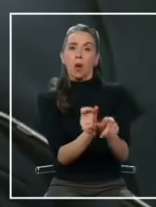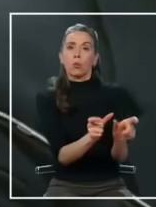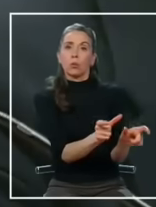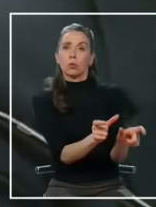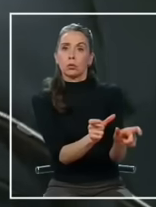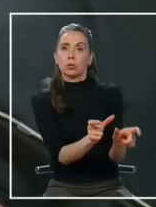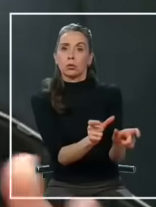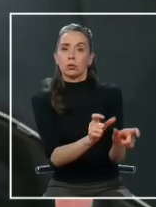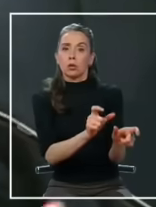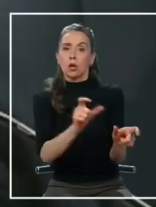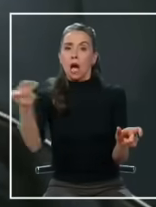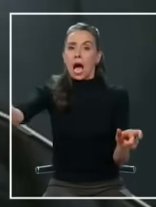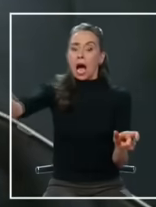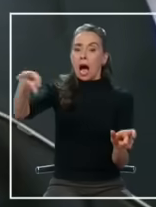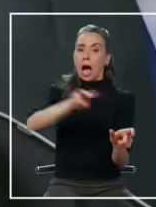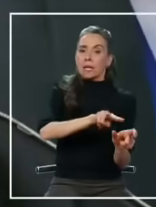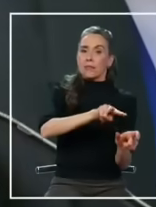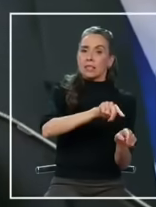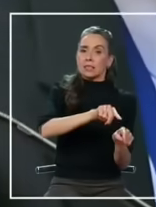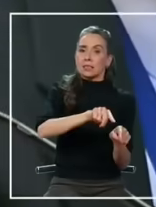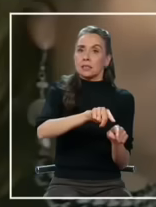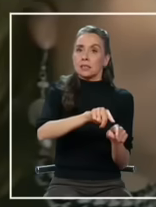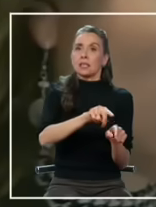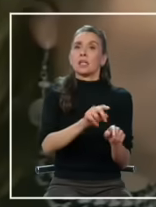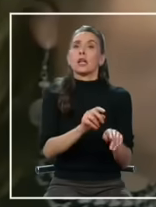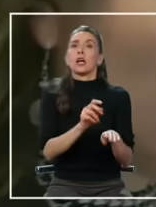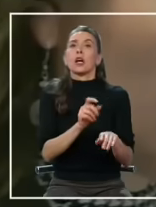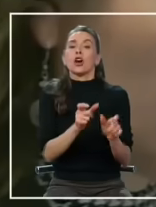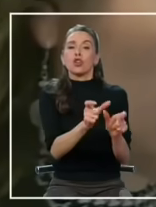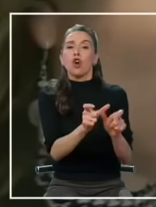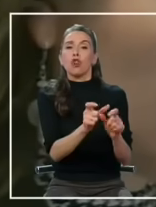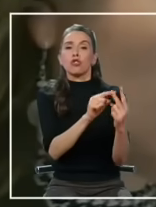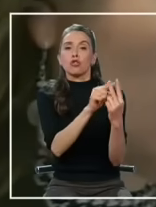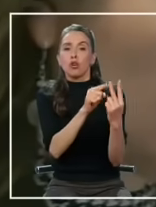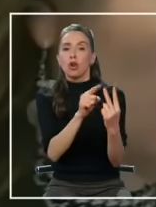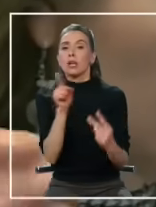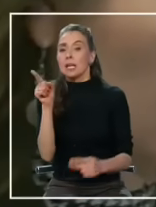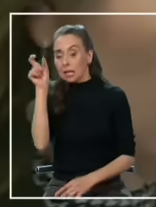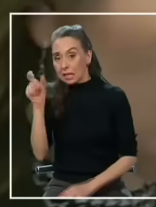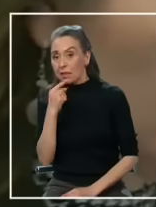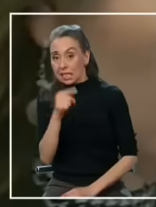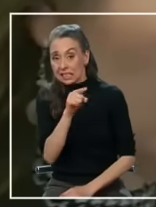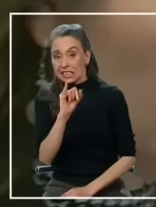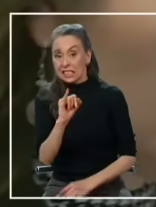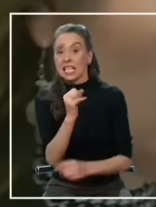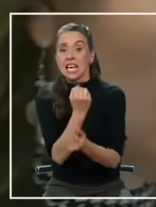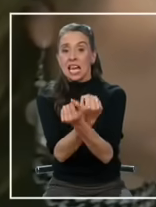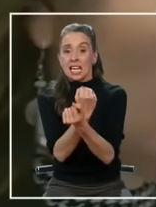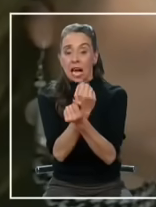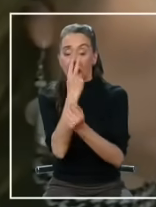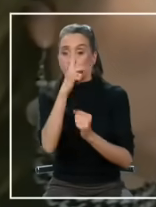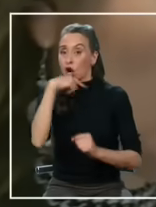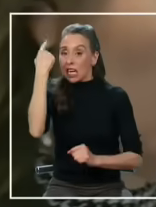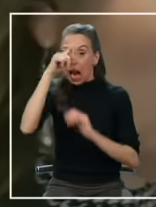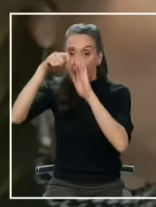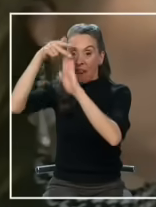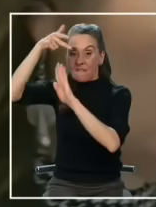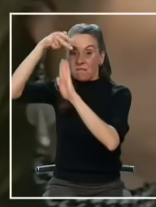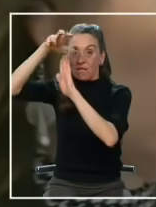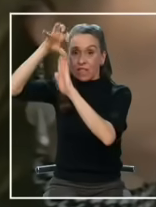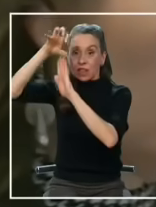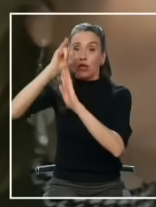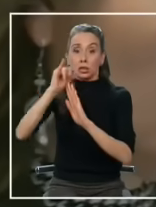No donde se encontraban ellos cumpliendo y donde practicaron este control. Quien confirmó que él era uno de los carabineros del video y remitió